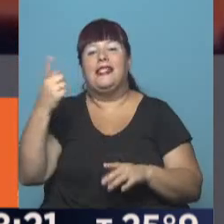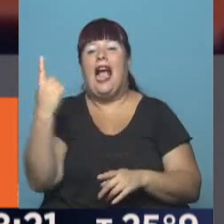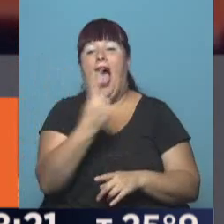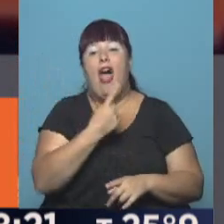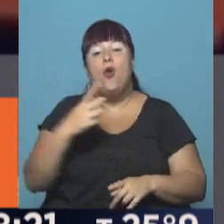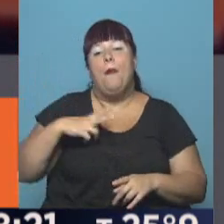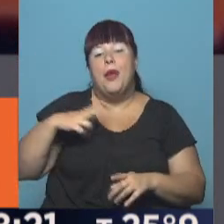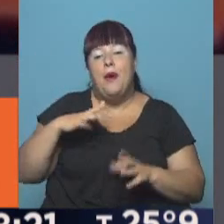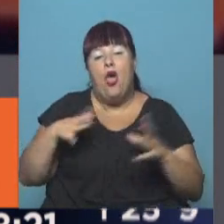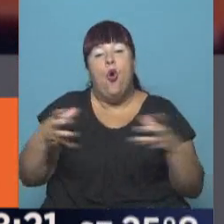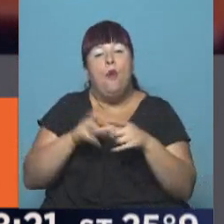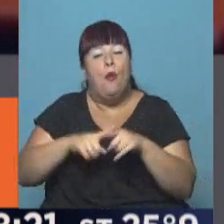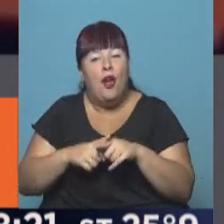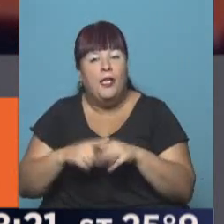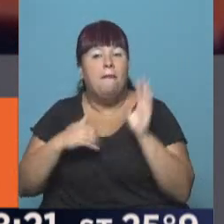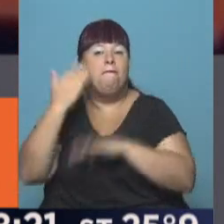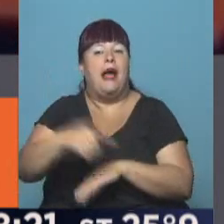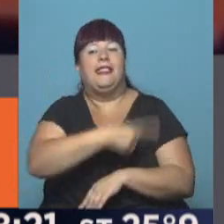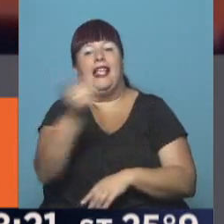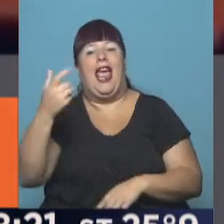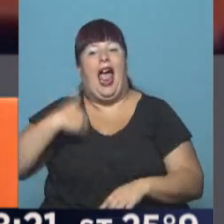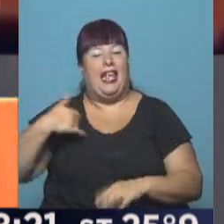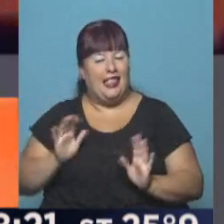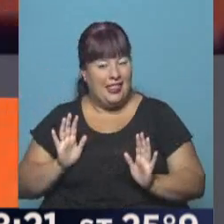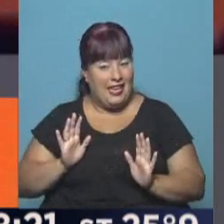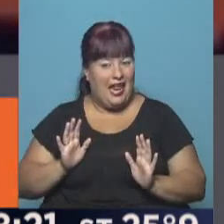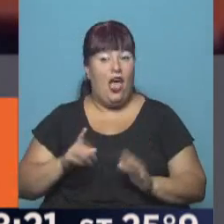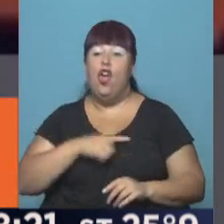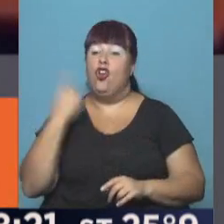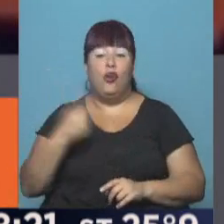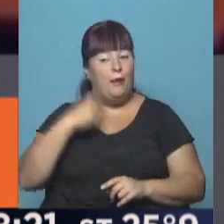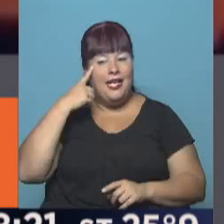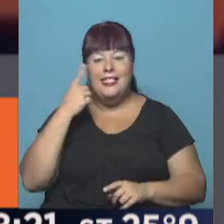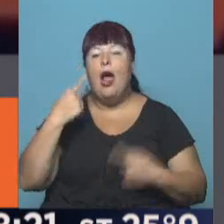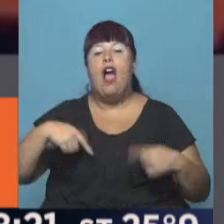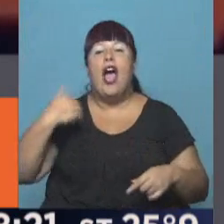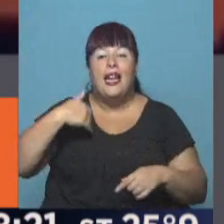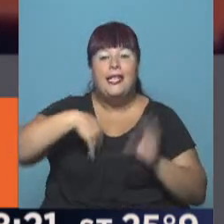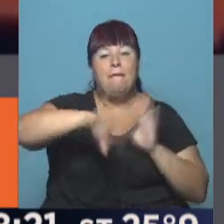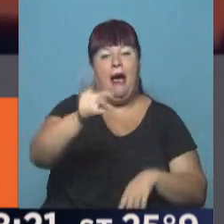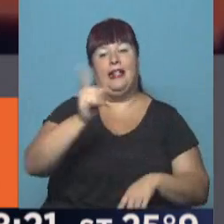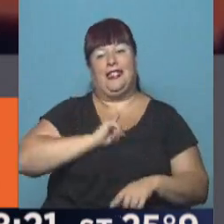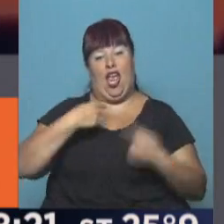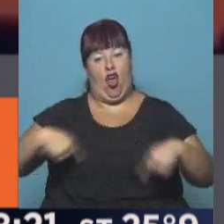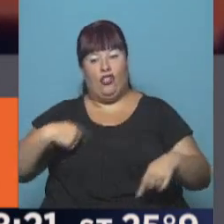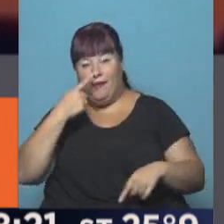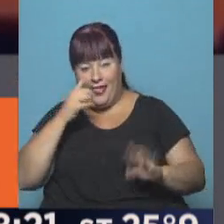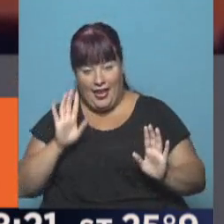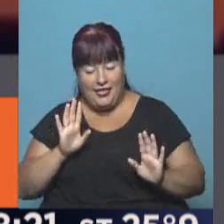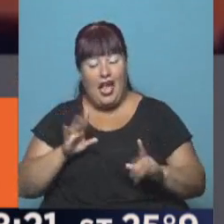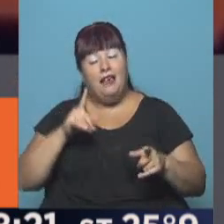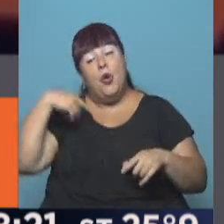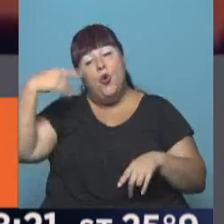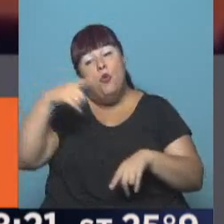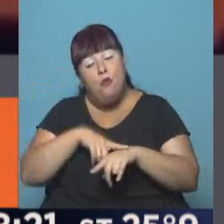particulares y personales de un espacio político por encima de los intereses de la Argentina. Nosotros creemos que los intereses de la Argentina están por encima de cualquier interés y en